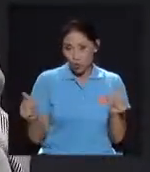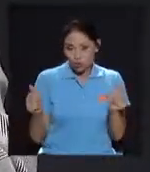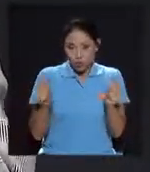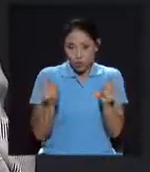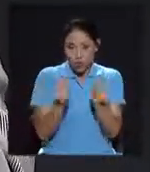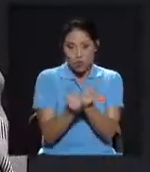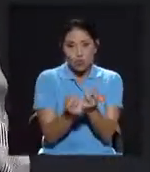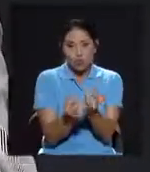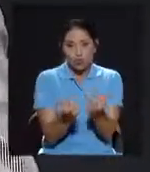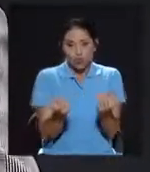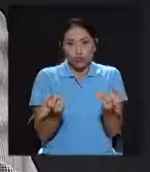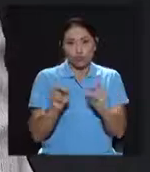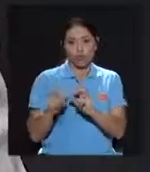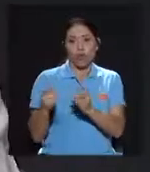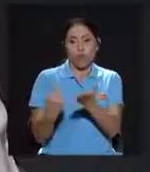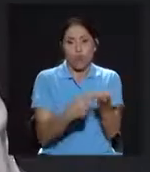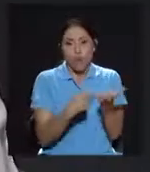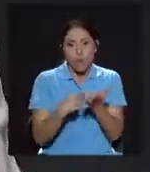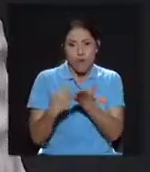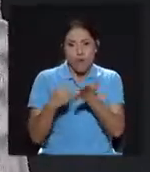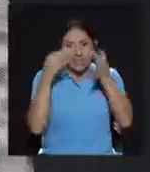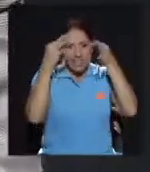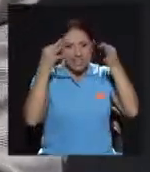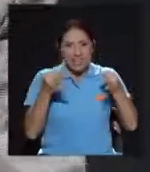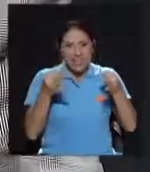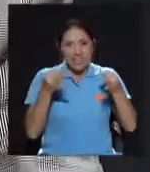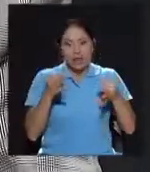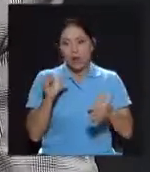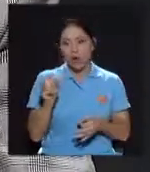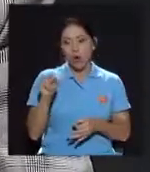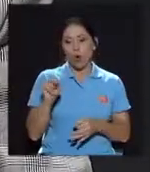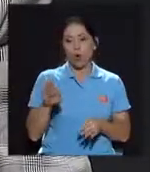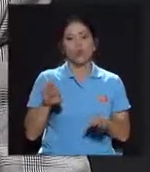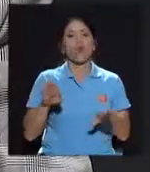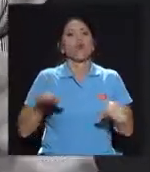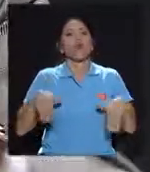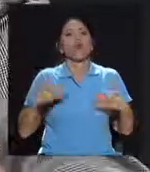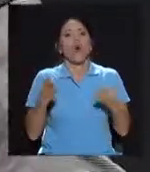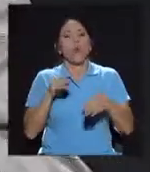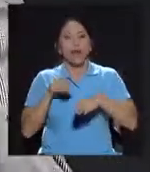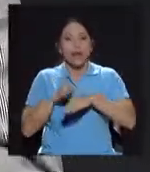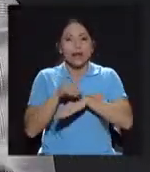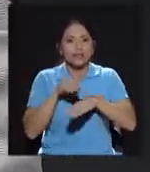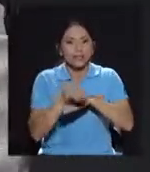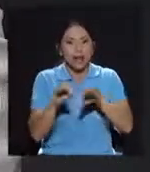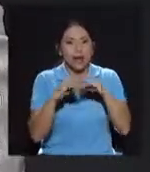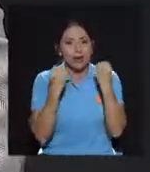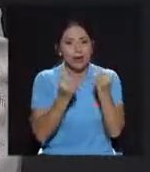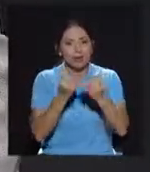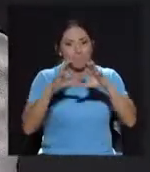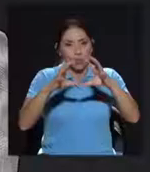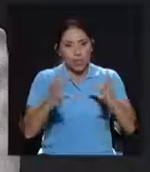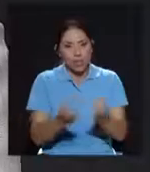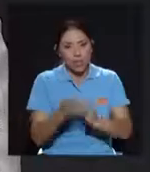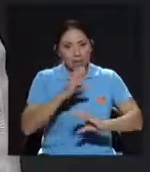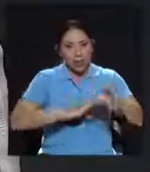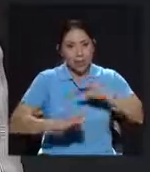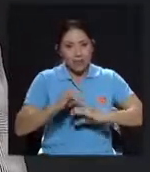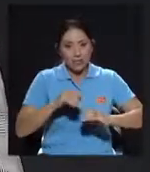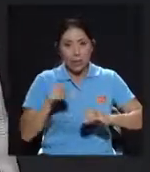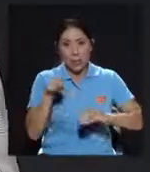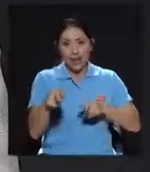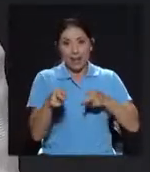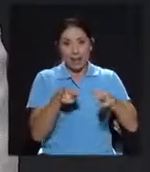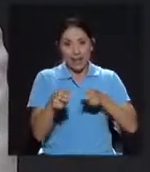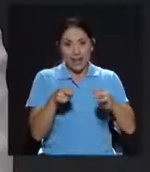y a discutir como las naciones unidad va a asesorar a la organización un dial de comercio en el manejo de un tema tan complicado como este y al